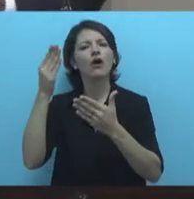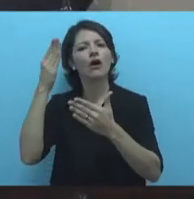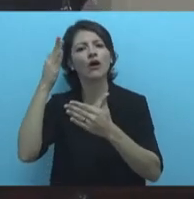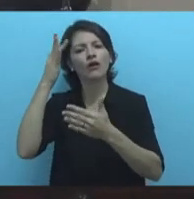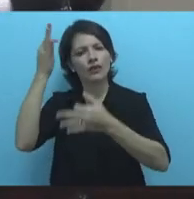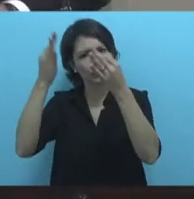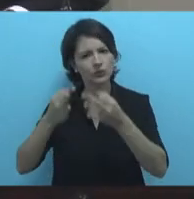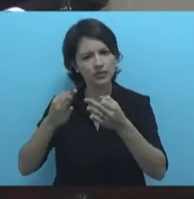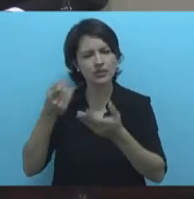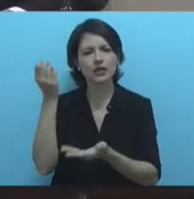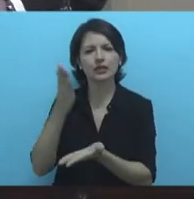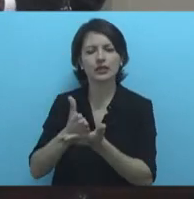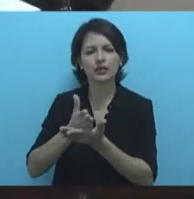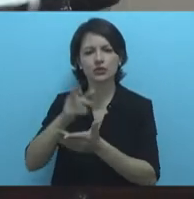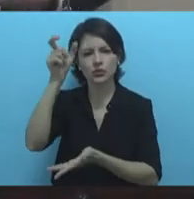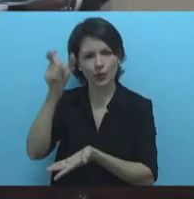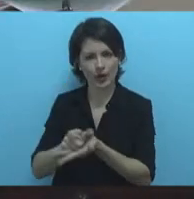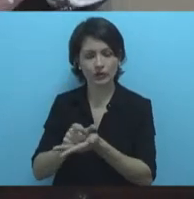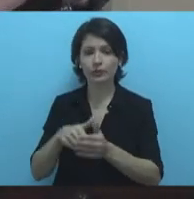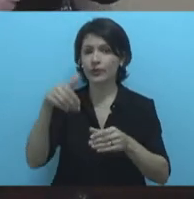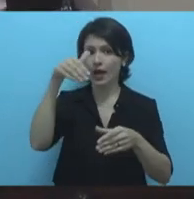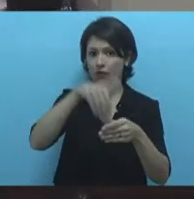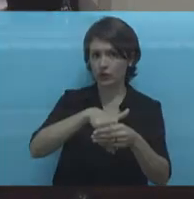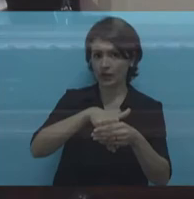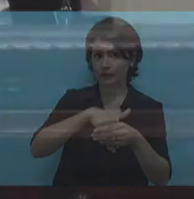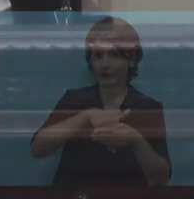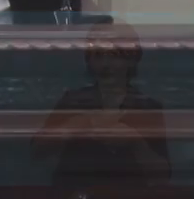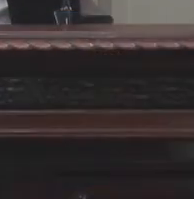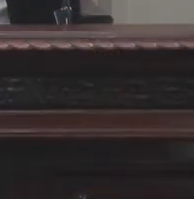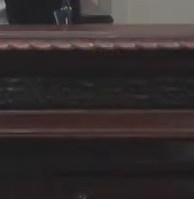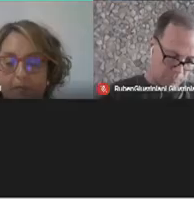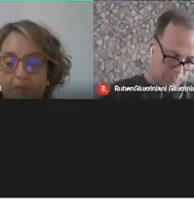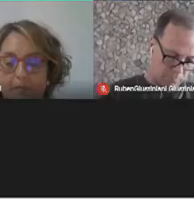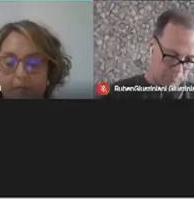provincia ponemos a consideración el proyecto declaración